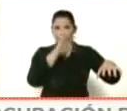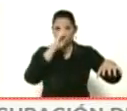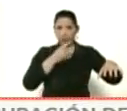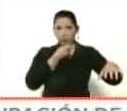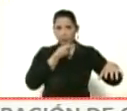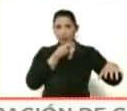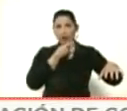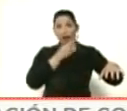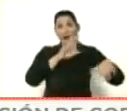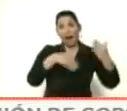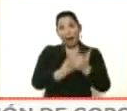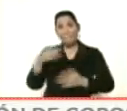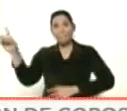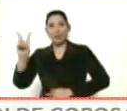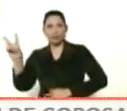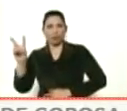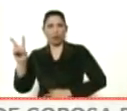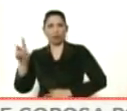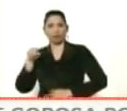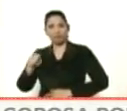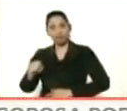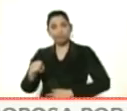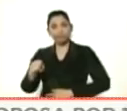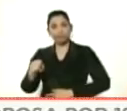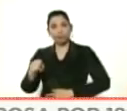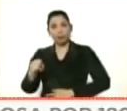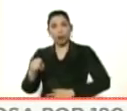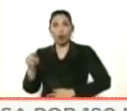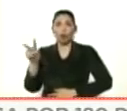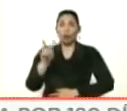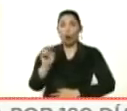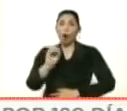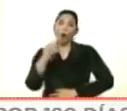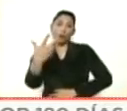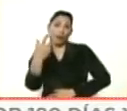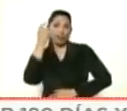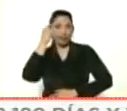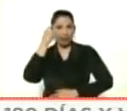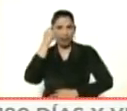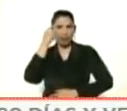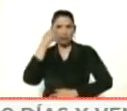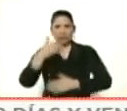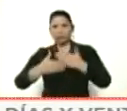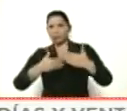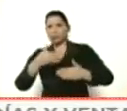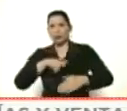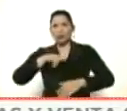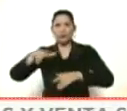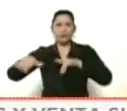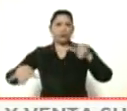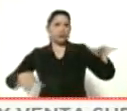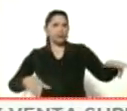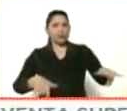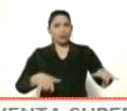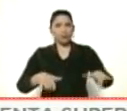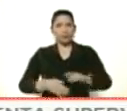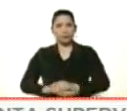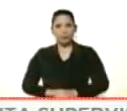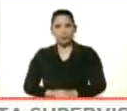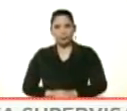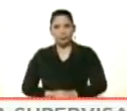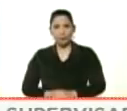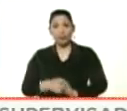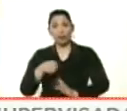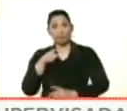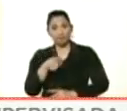a Venezuela, y esos, digamos, esos 2 o 3 días donde hubo un flujo importante de viajeros de República Dominicana a Venezuela, es,